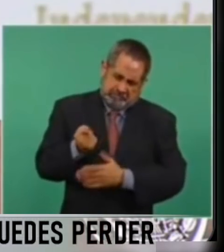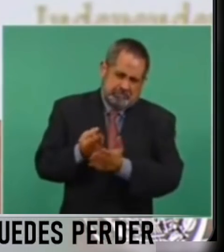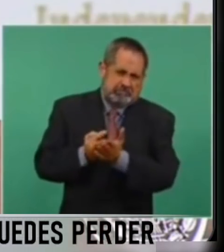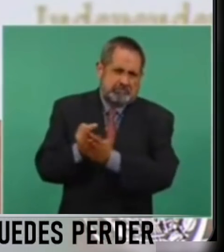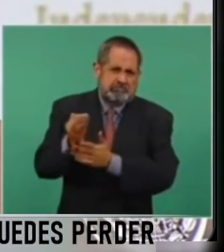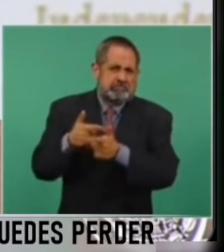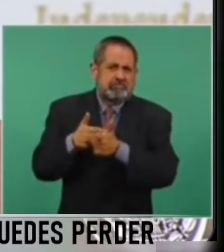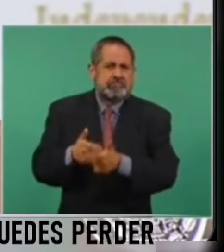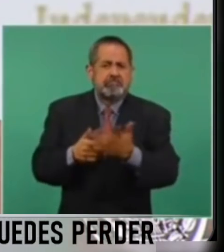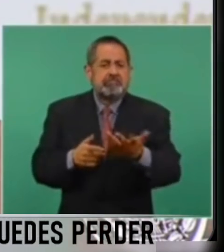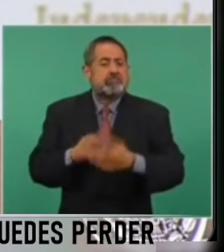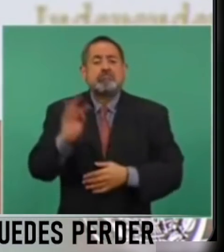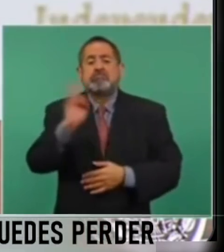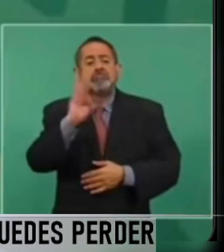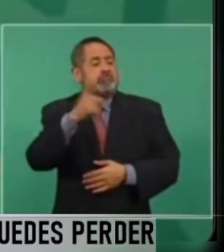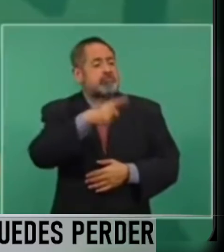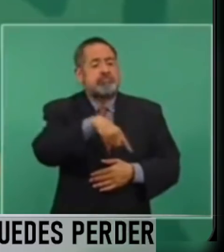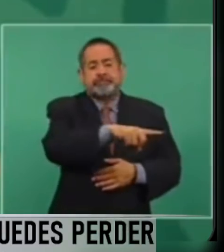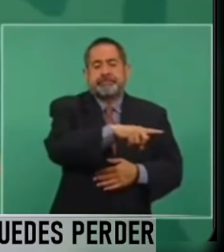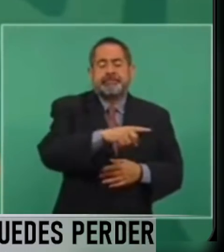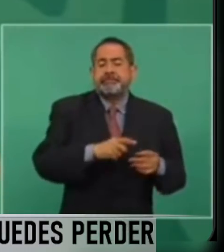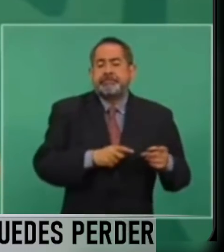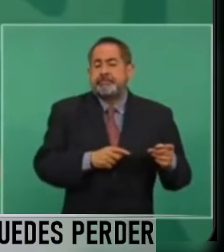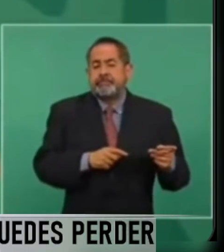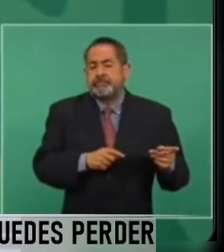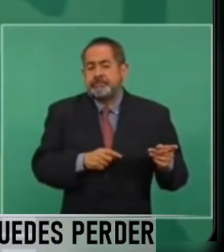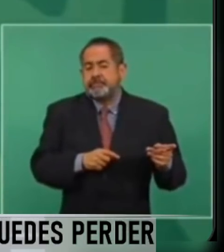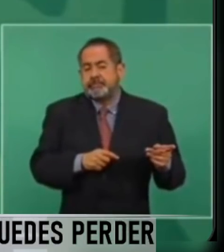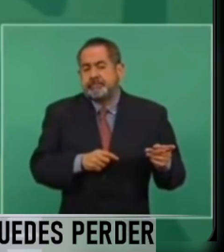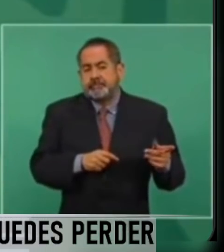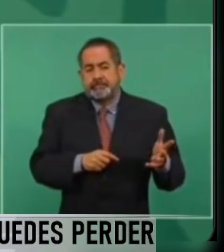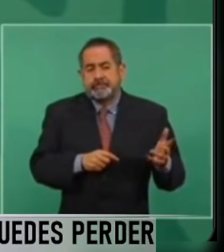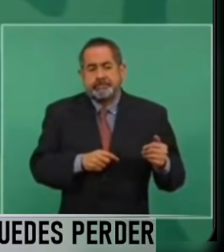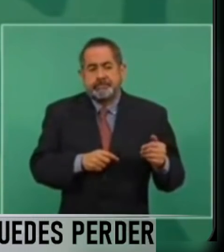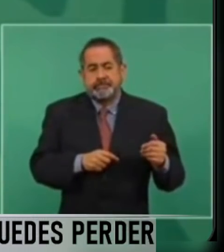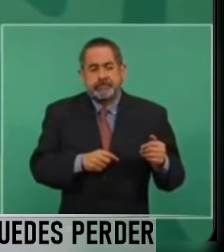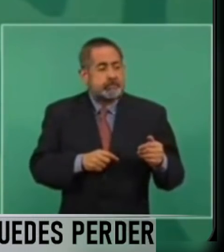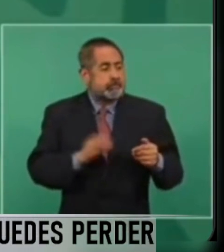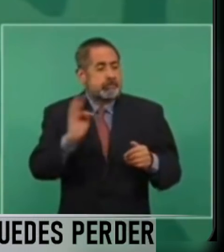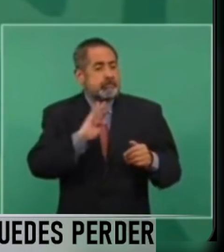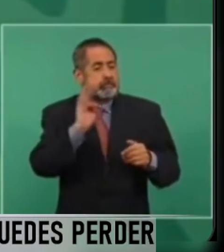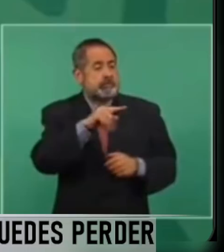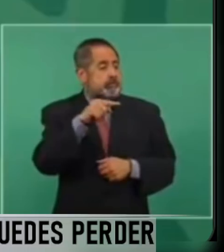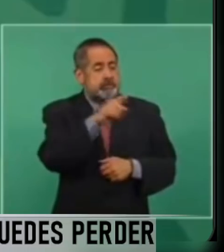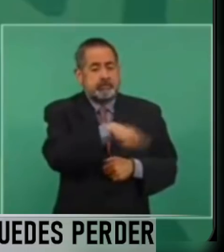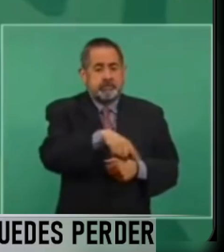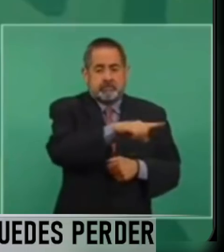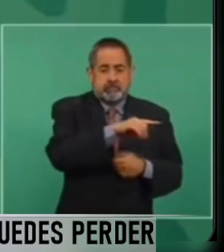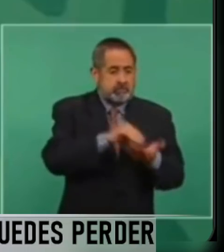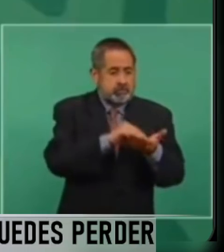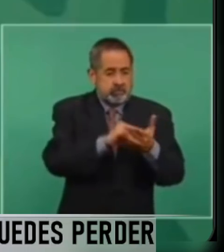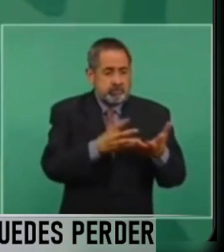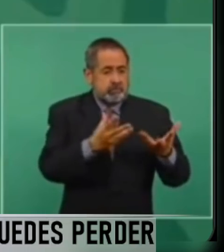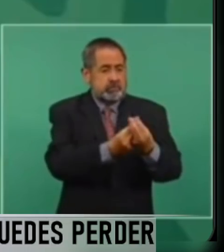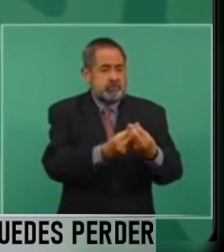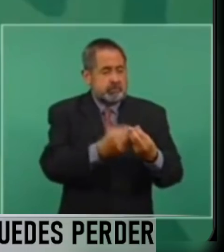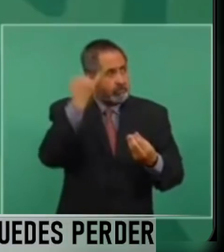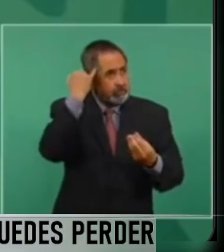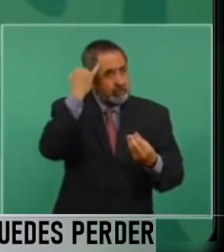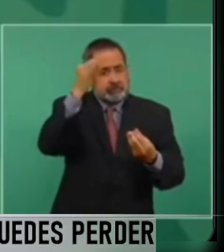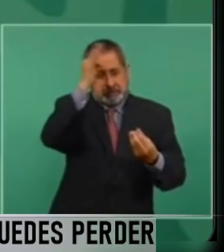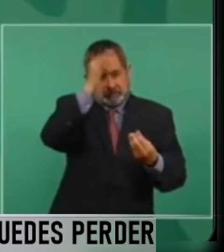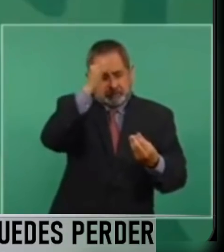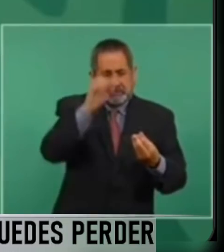si ellos este eh siguen con el salinismo como política